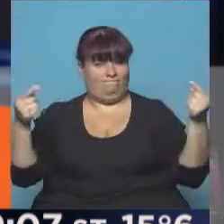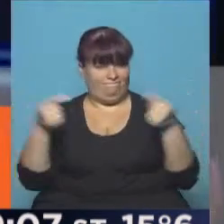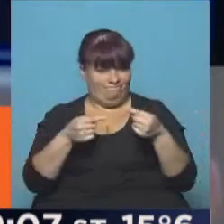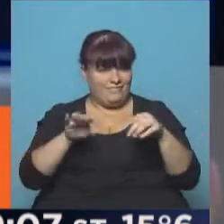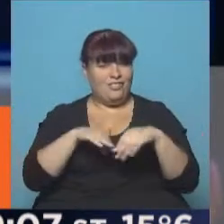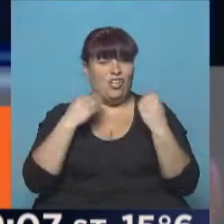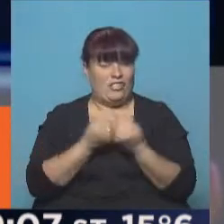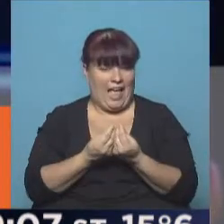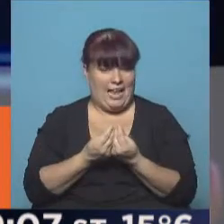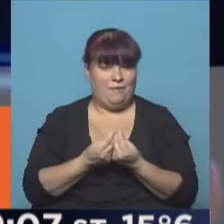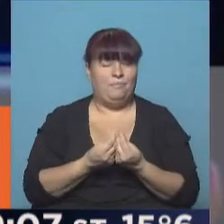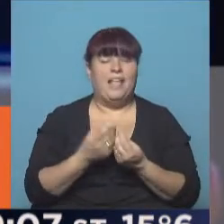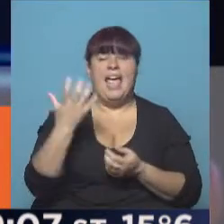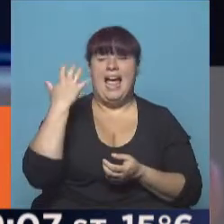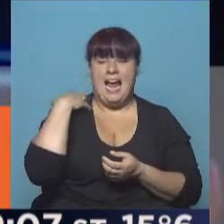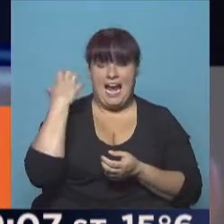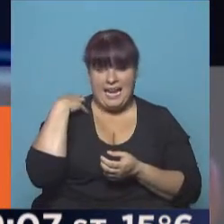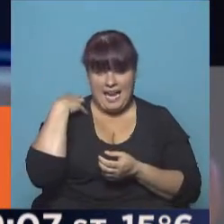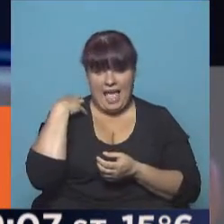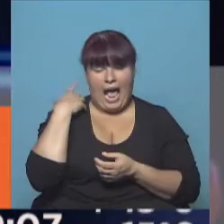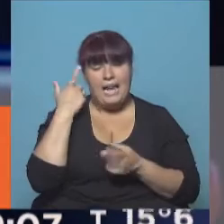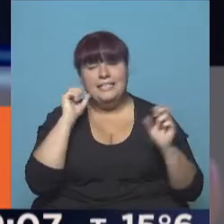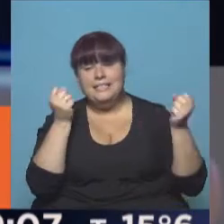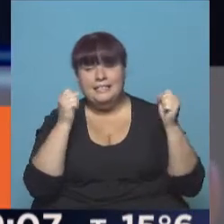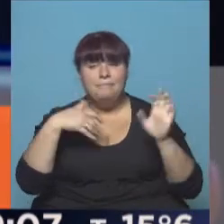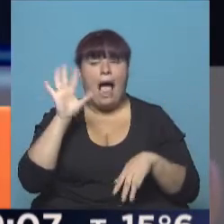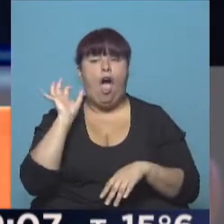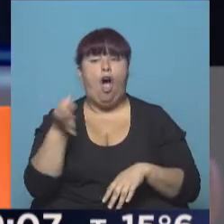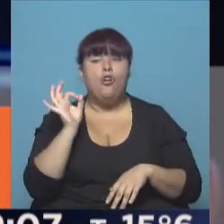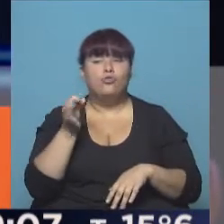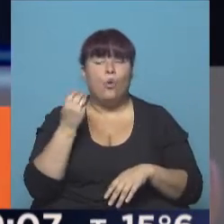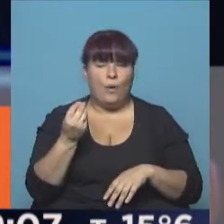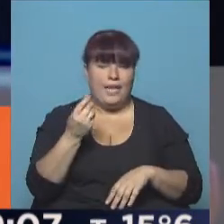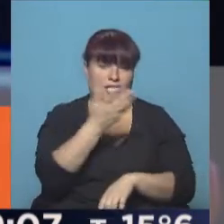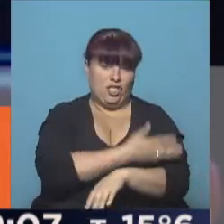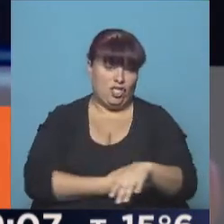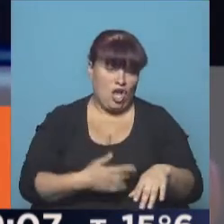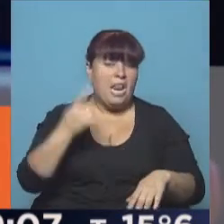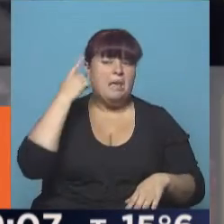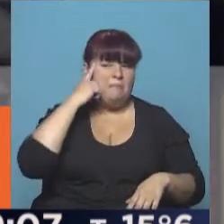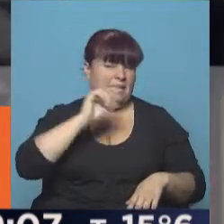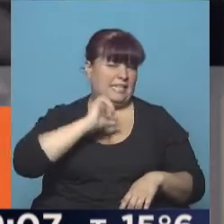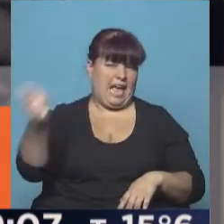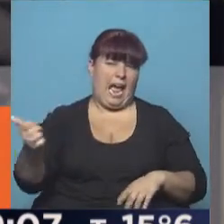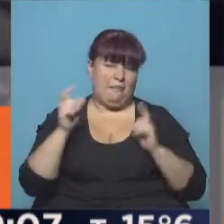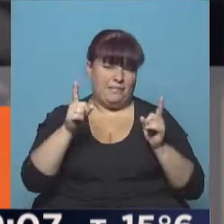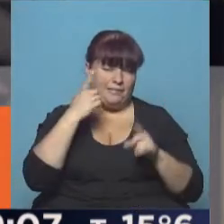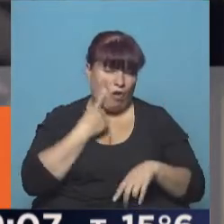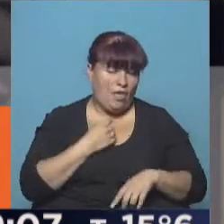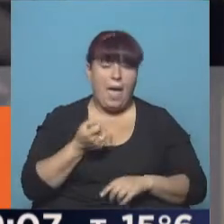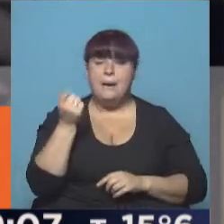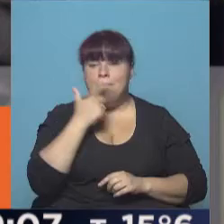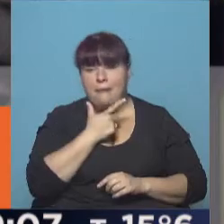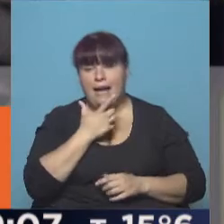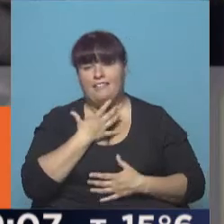al resultado. En la general, la gran expectativa en octubre era de Scioli, que pensaba que ganaba ese día, y Macri estaba